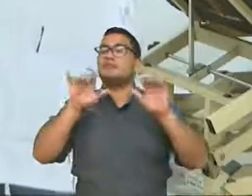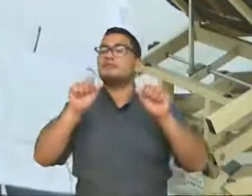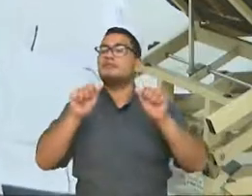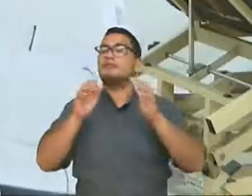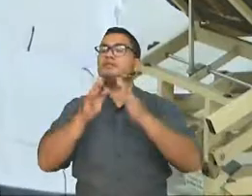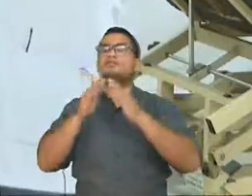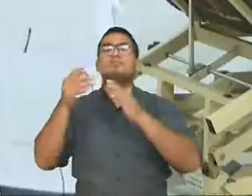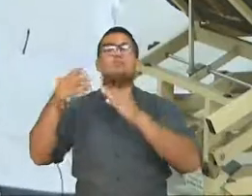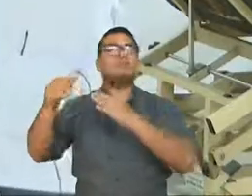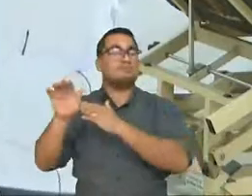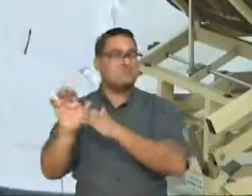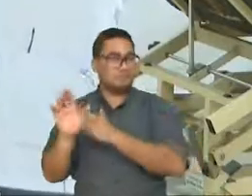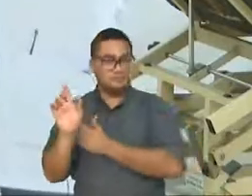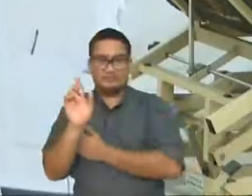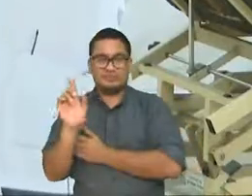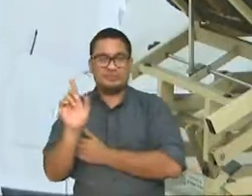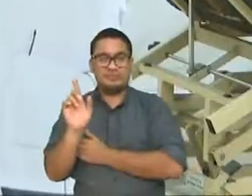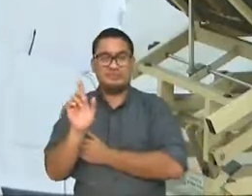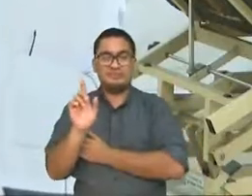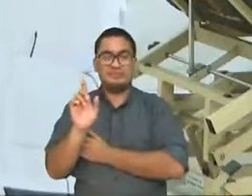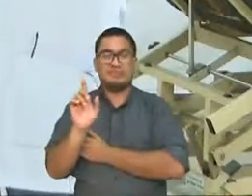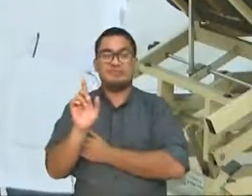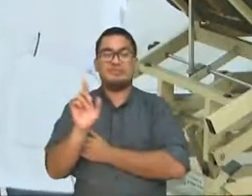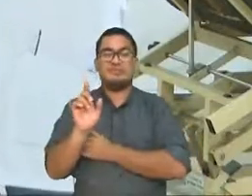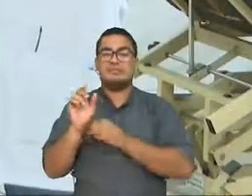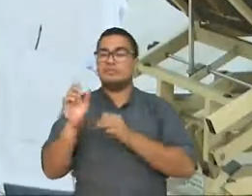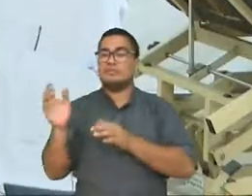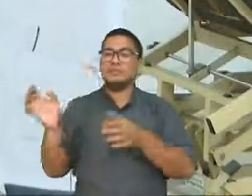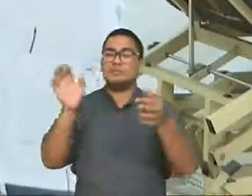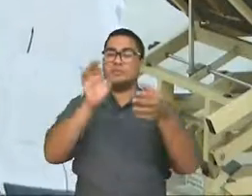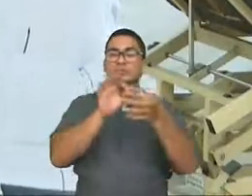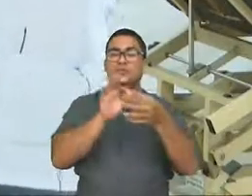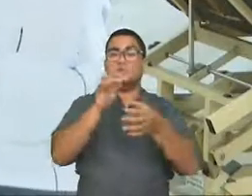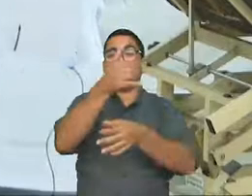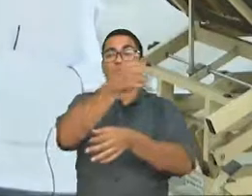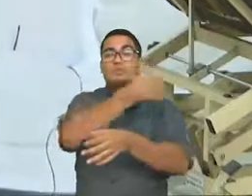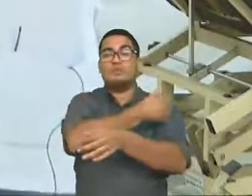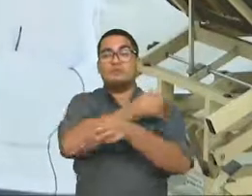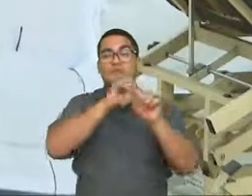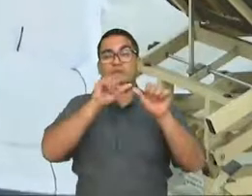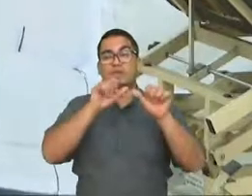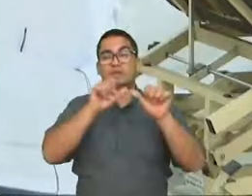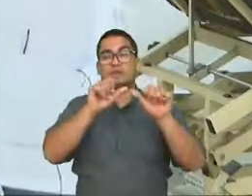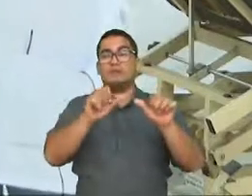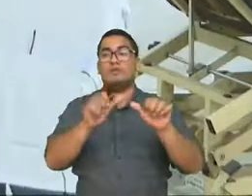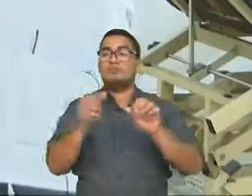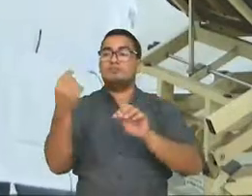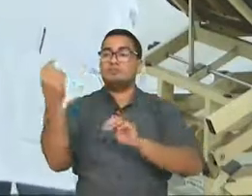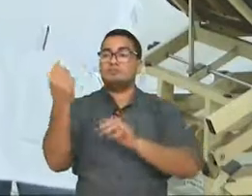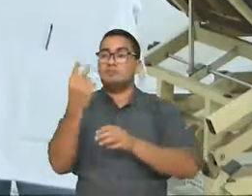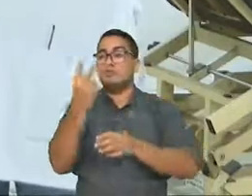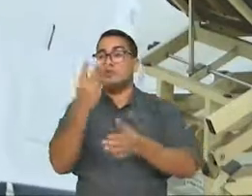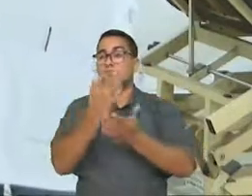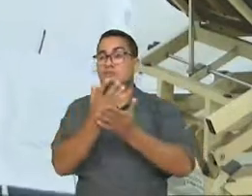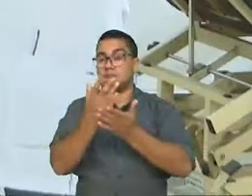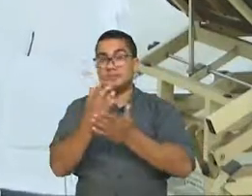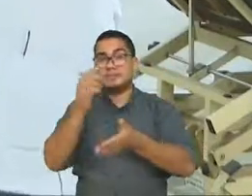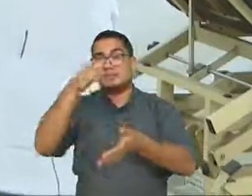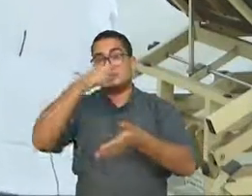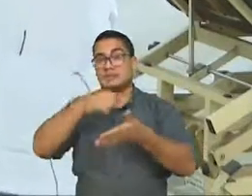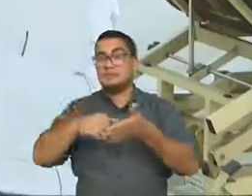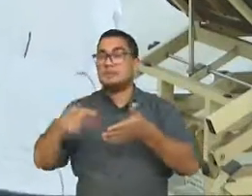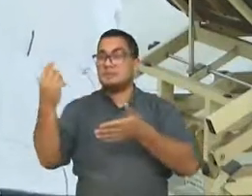el paciente se fue para su casa. No, el paciente continúa con nosotros en el área de consulta externa, donde ellos vienen 2 veces por semana a recibir